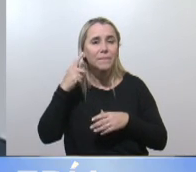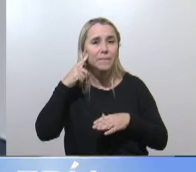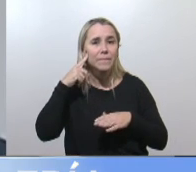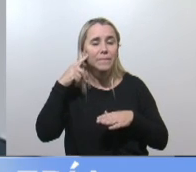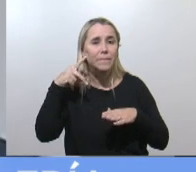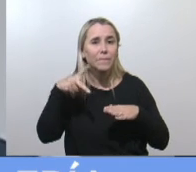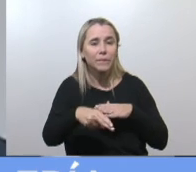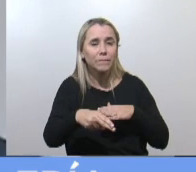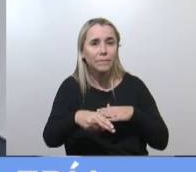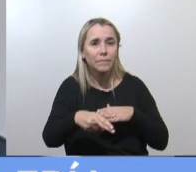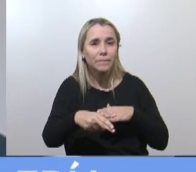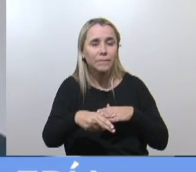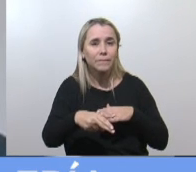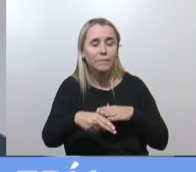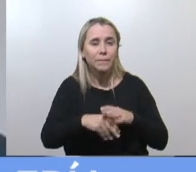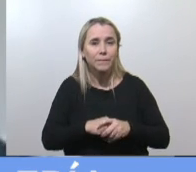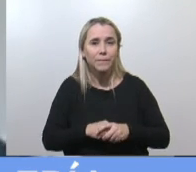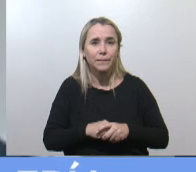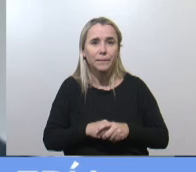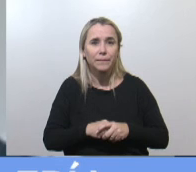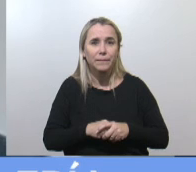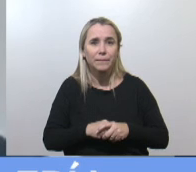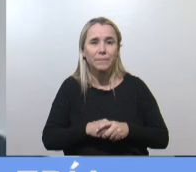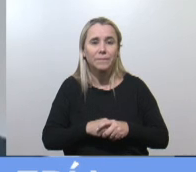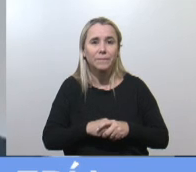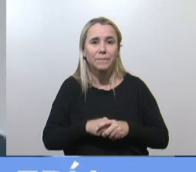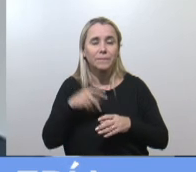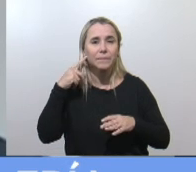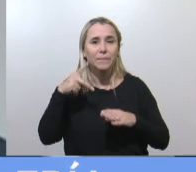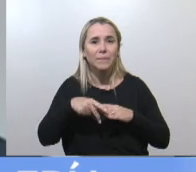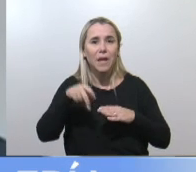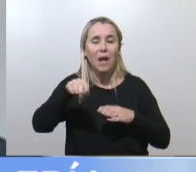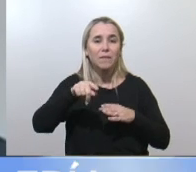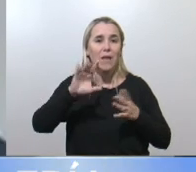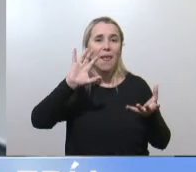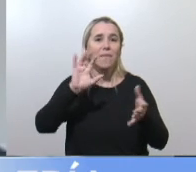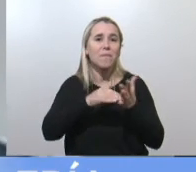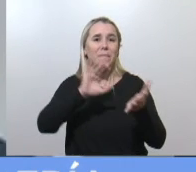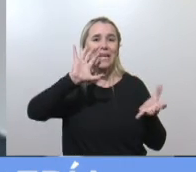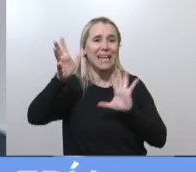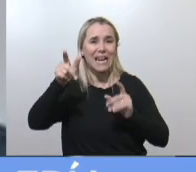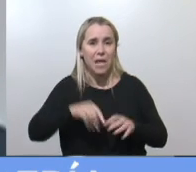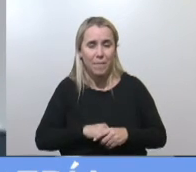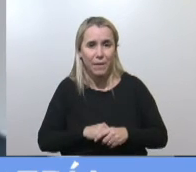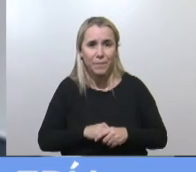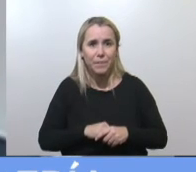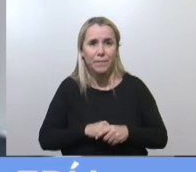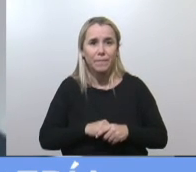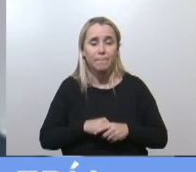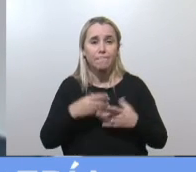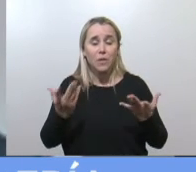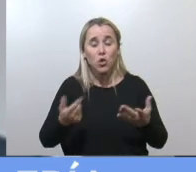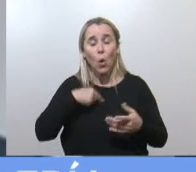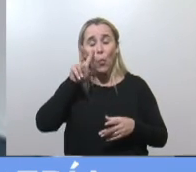conceptualización climática que se prevé para ser horas del beneficio. Pero del mismo modo, observo con lamento que en